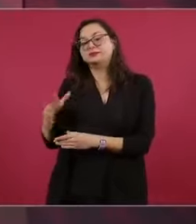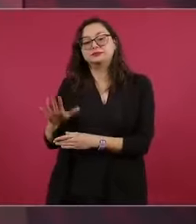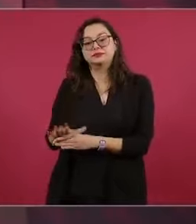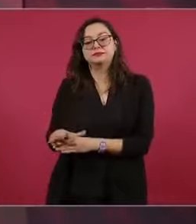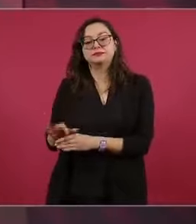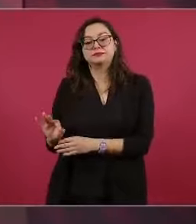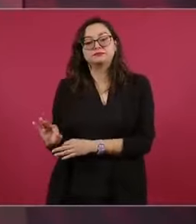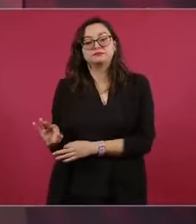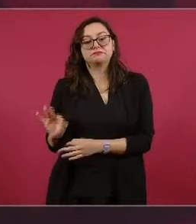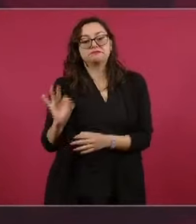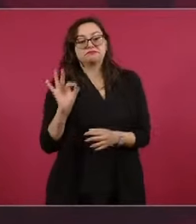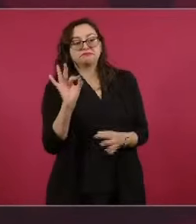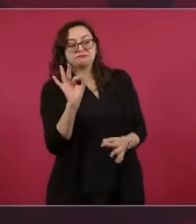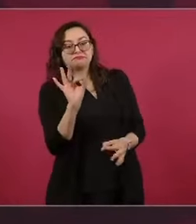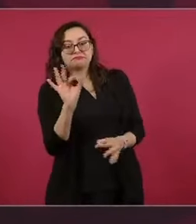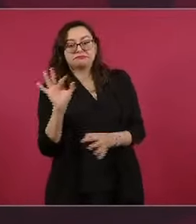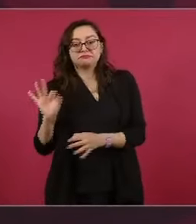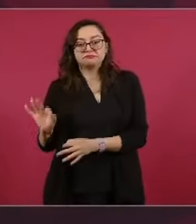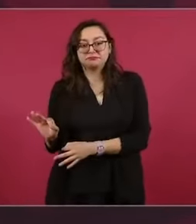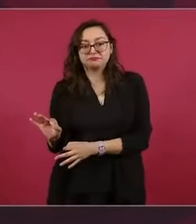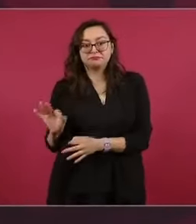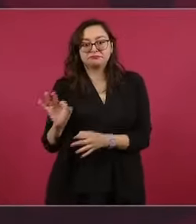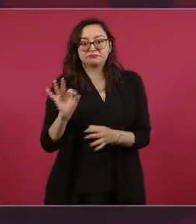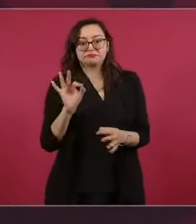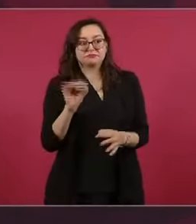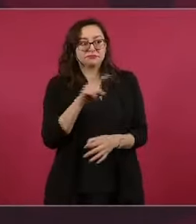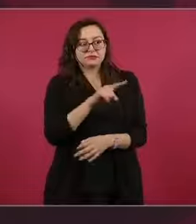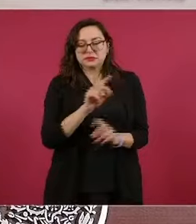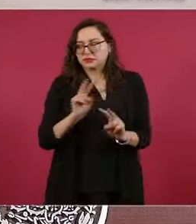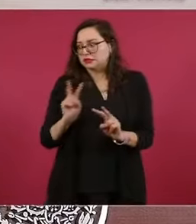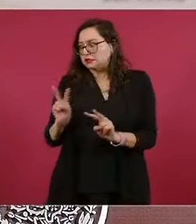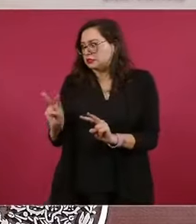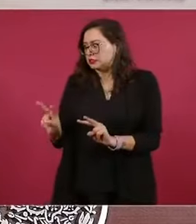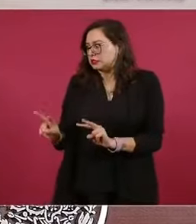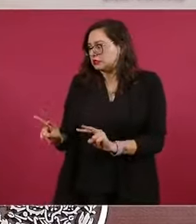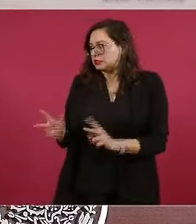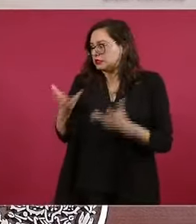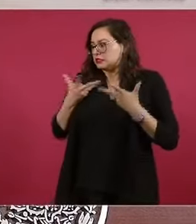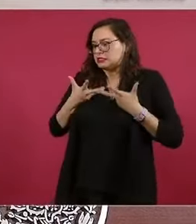en el debate. Y veía el sobre, se le iban los ojos.